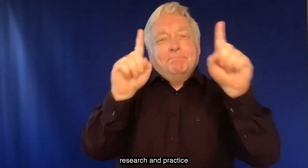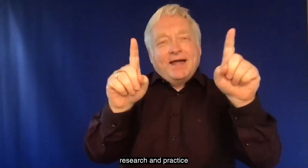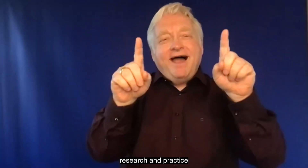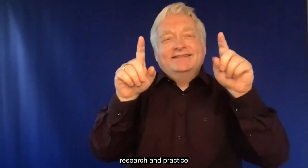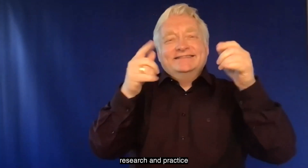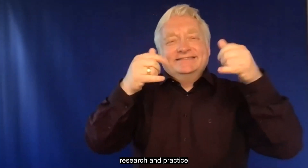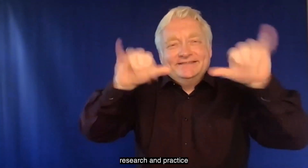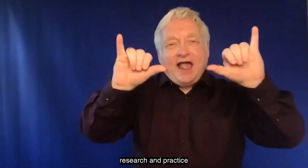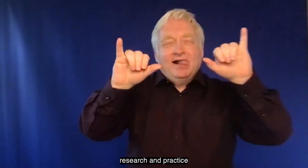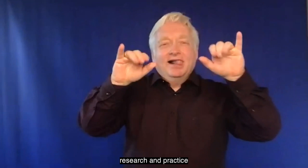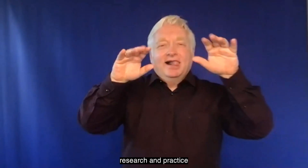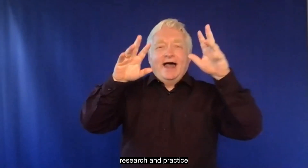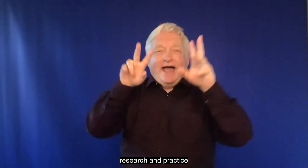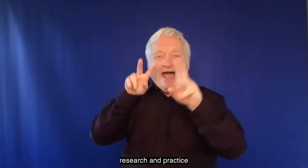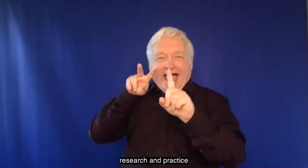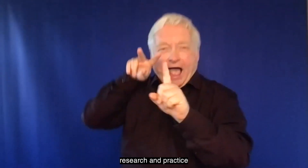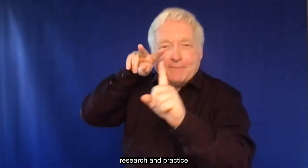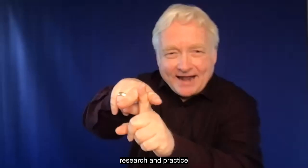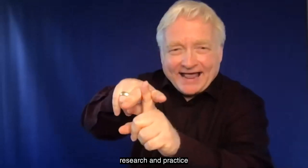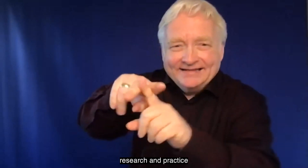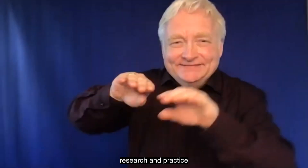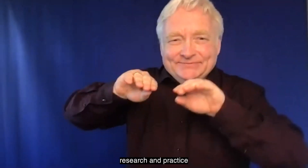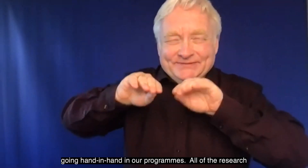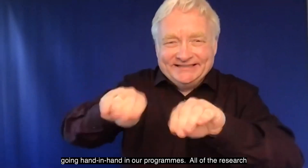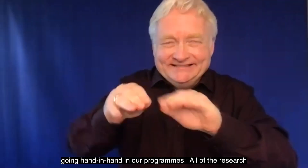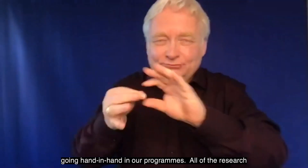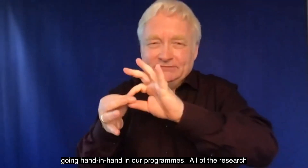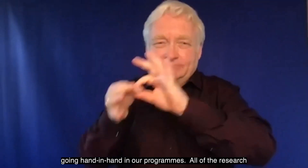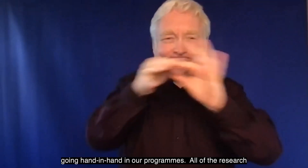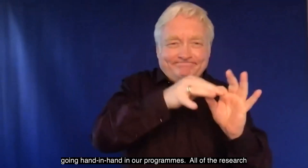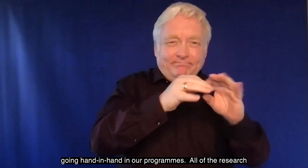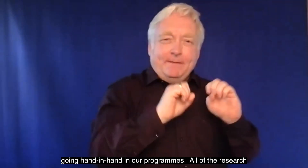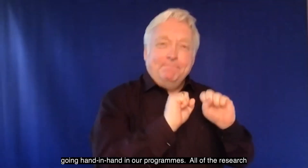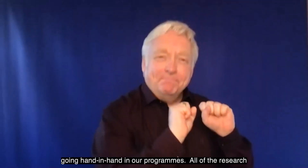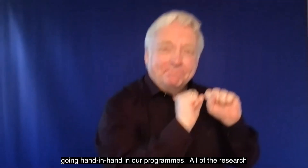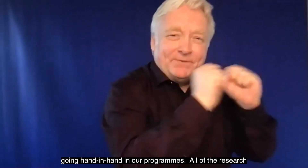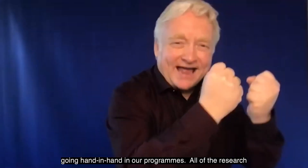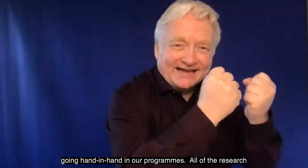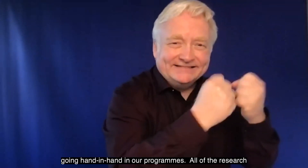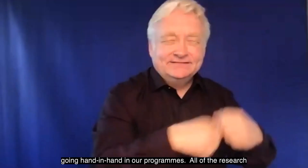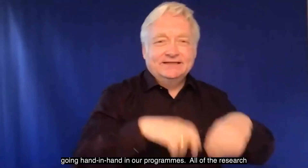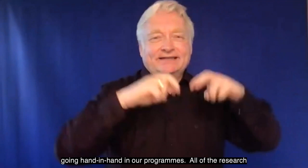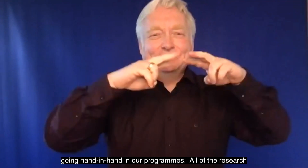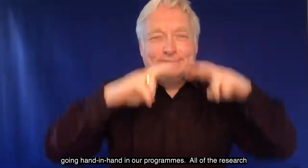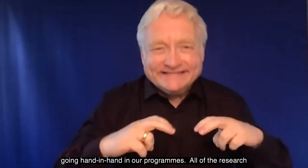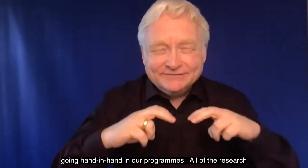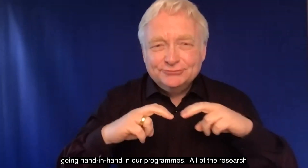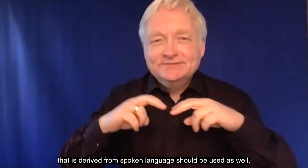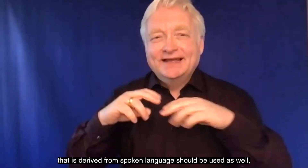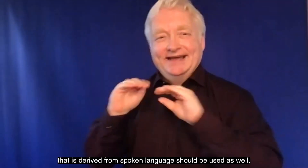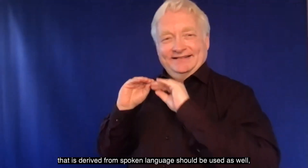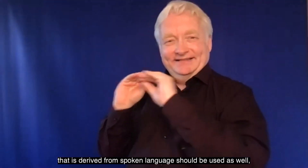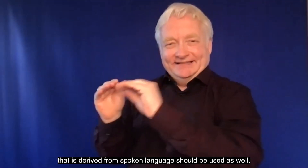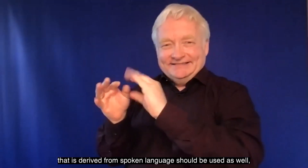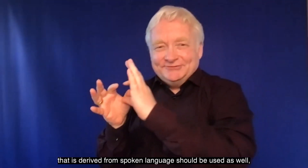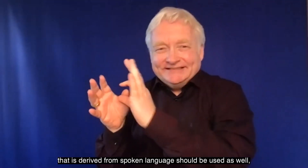También que esas investigaciones que han tenido lugar en las lenguas orales puedan estar aplicadas también a las lenguas de signos y que veamos un poco una aplicación práctica